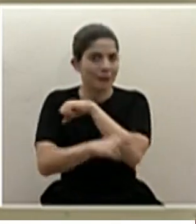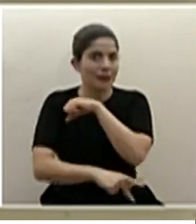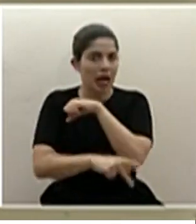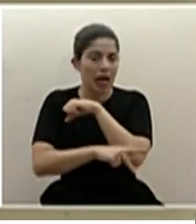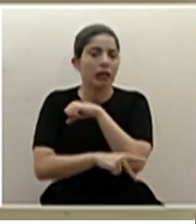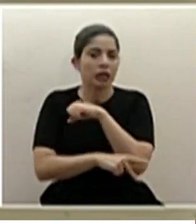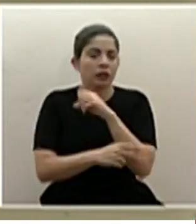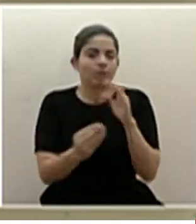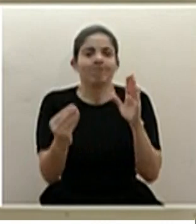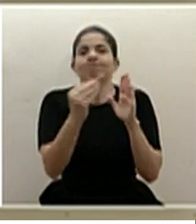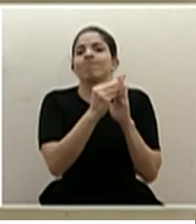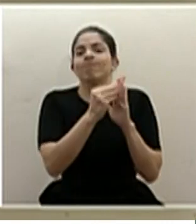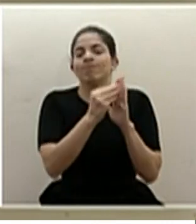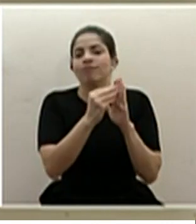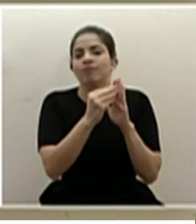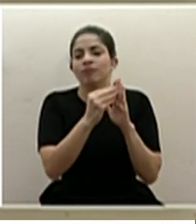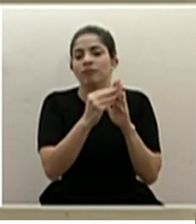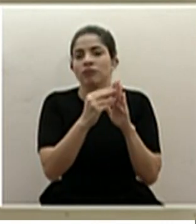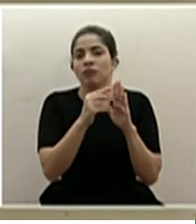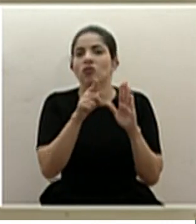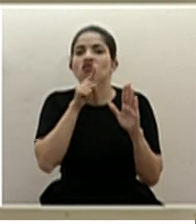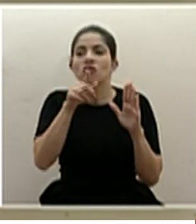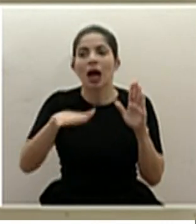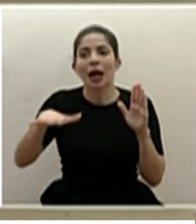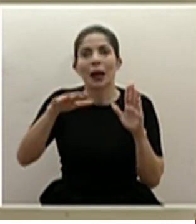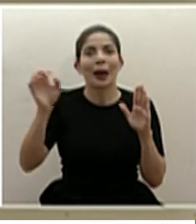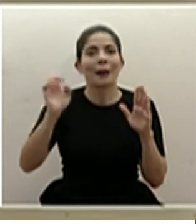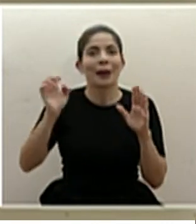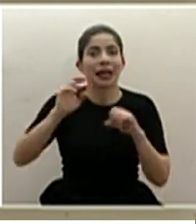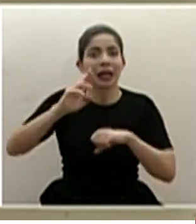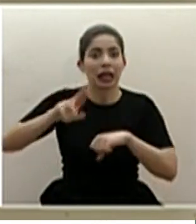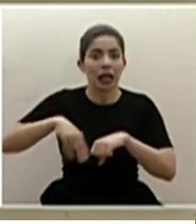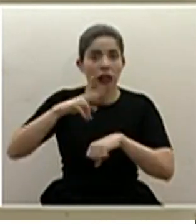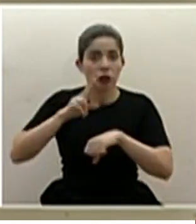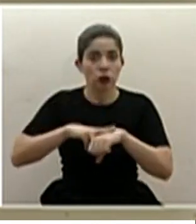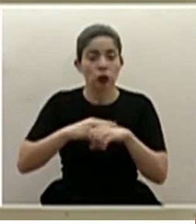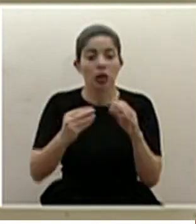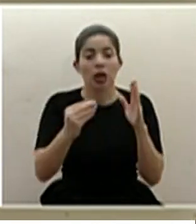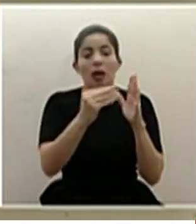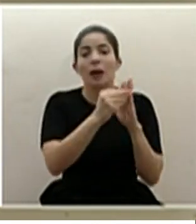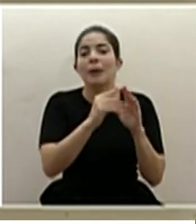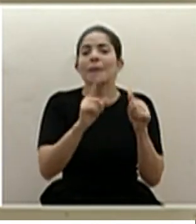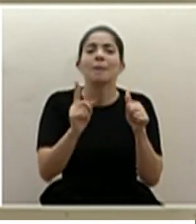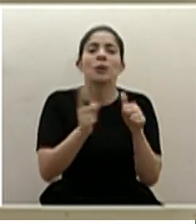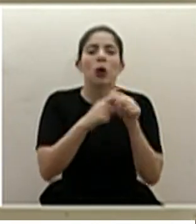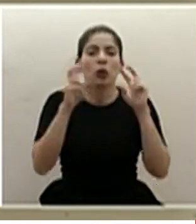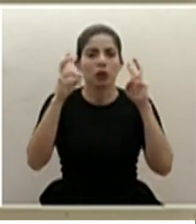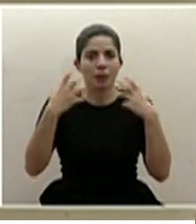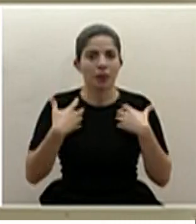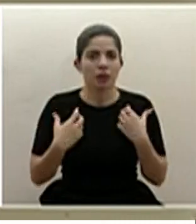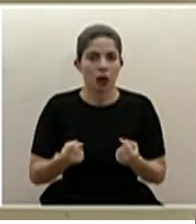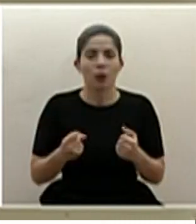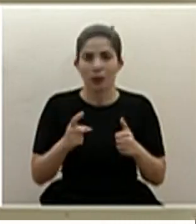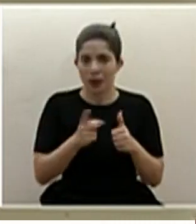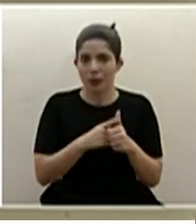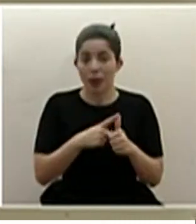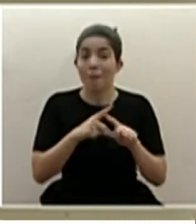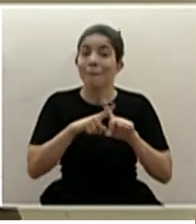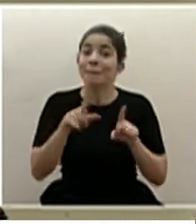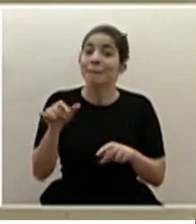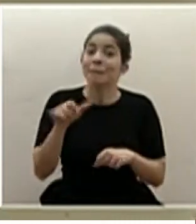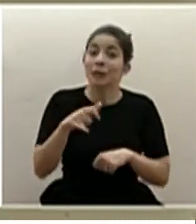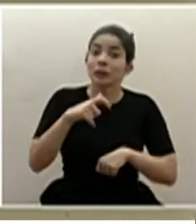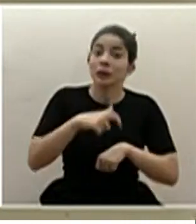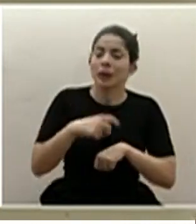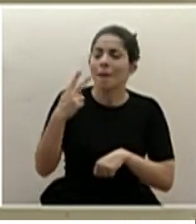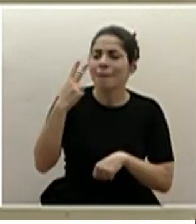al marcar esta realidad como emergencia nacional, el tema sanitario, pero a la vez mirar